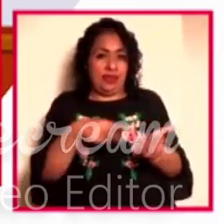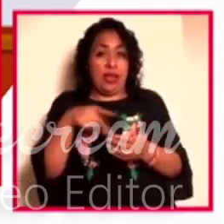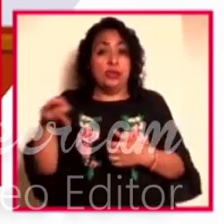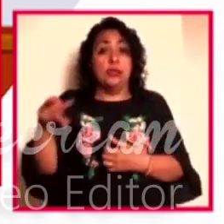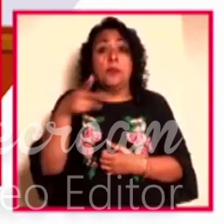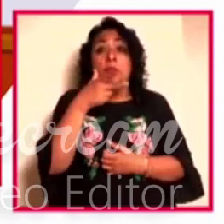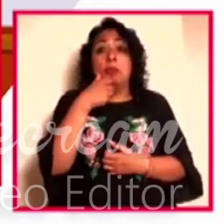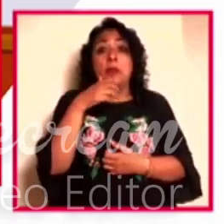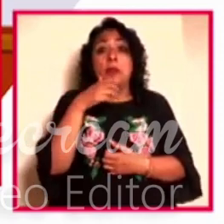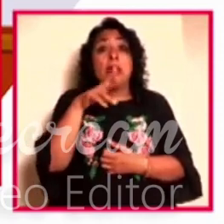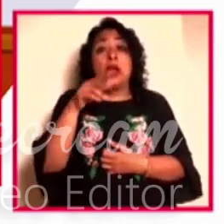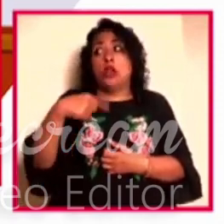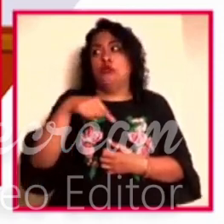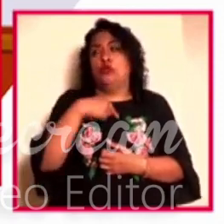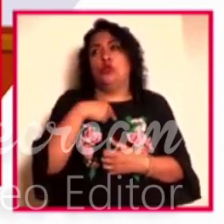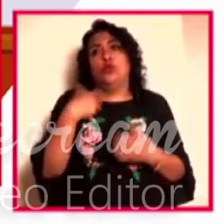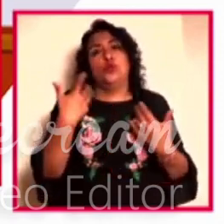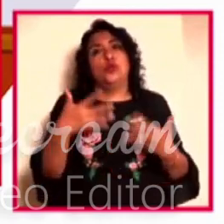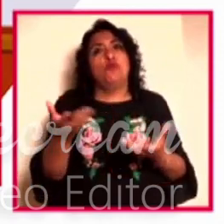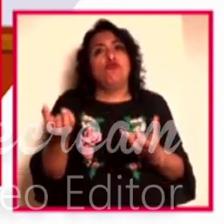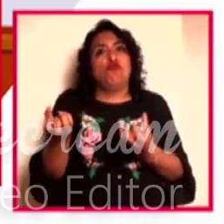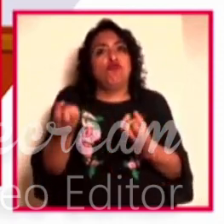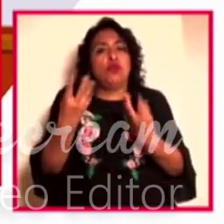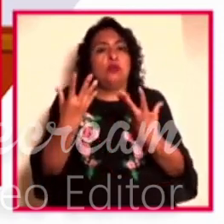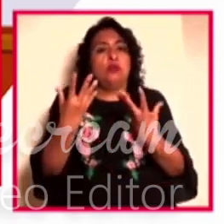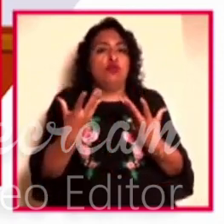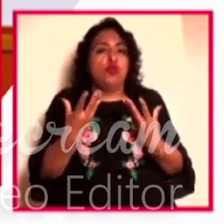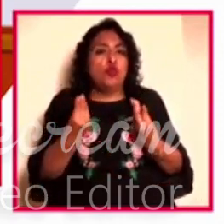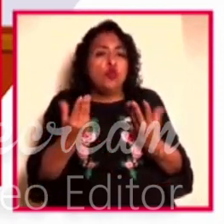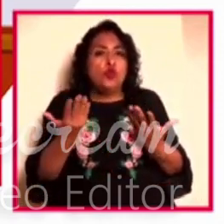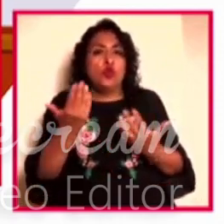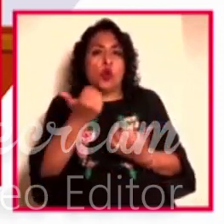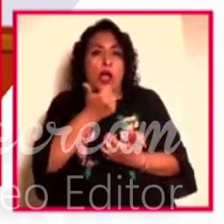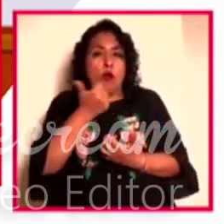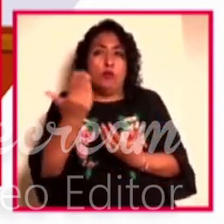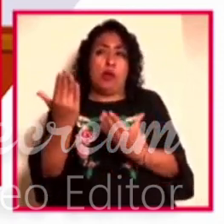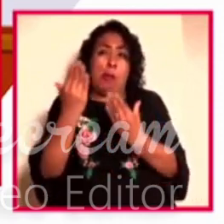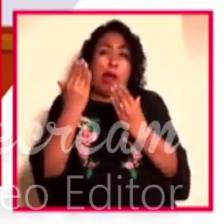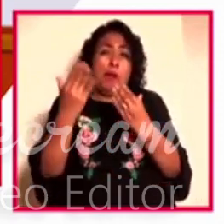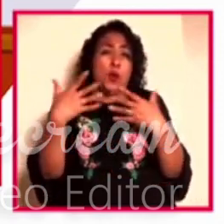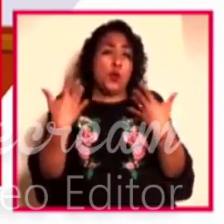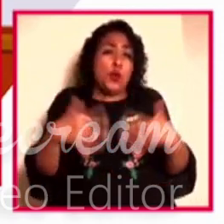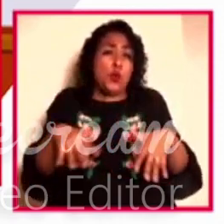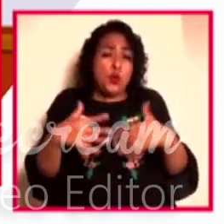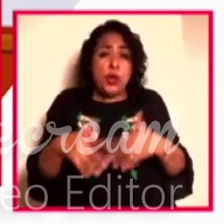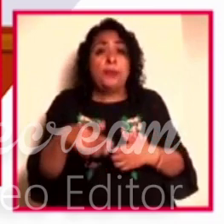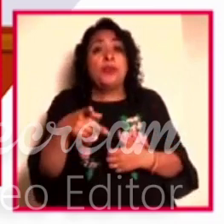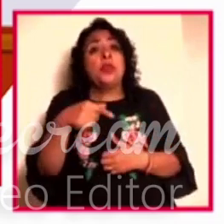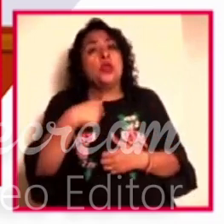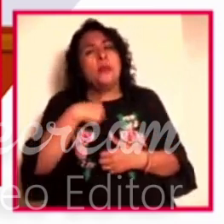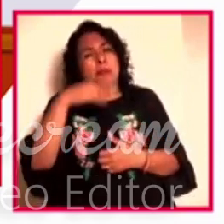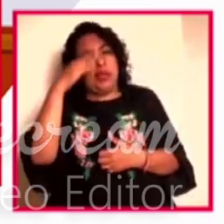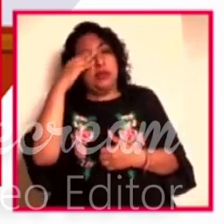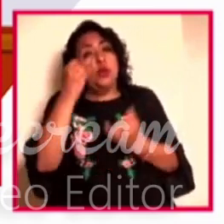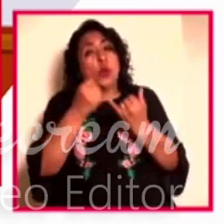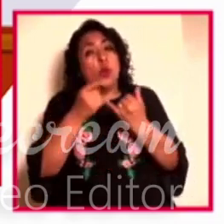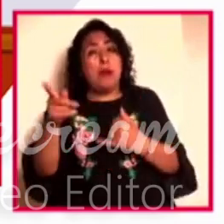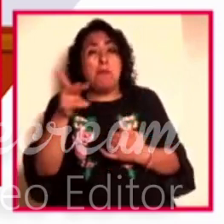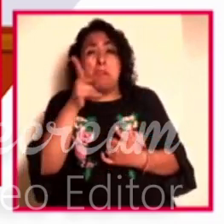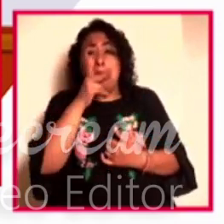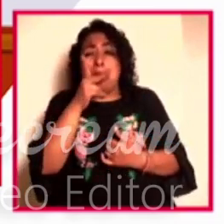a nosotros nos dio muchísimo como alumnos, pero yo creo que además fue un padre